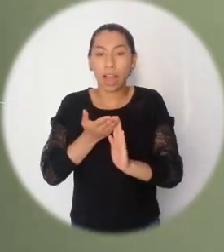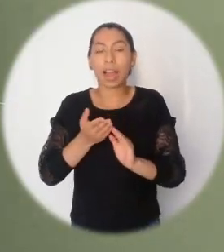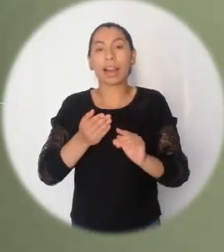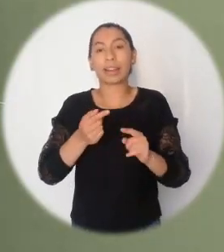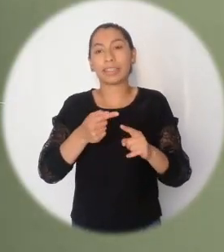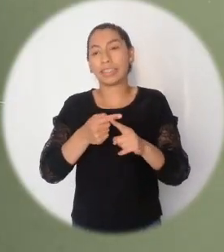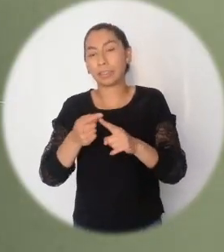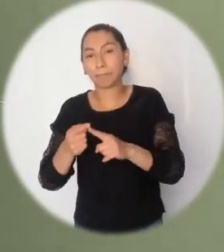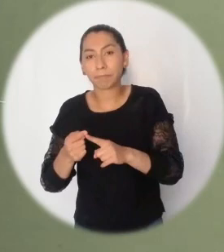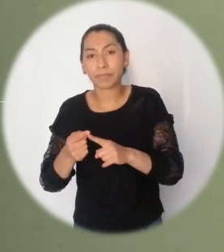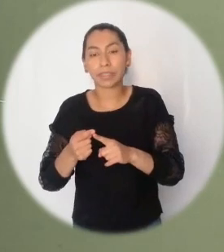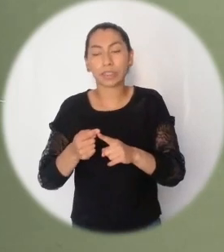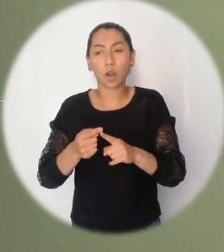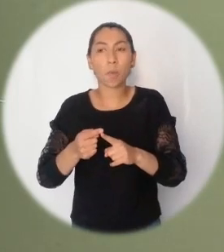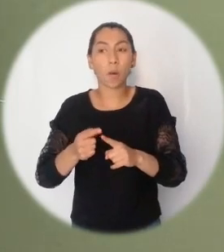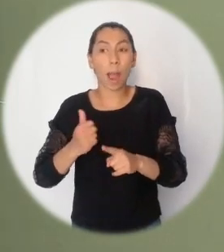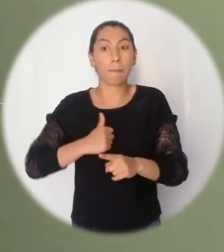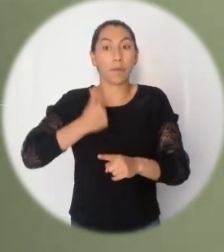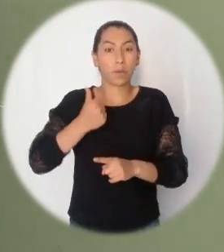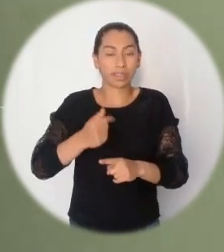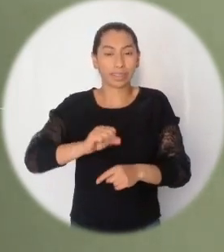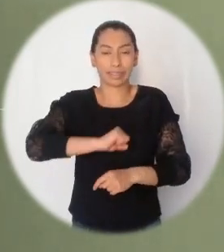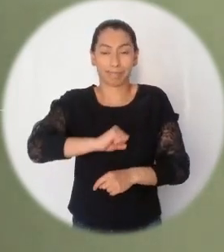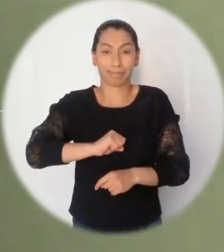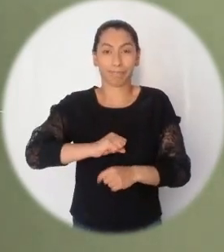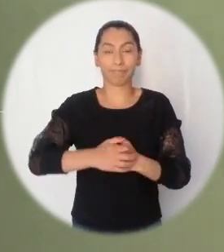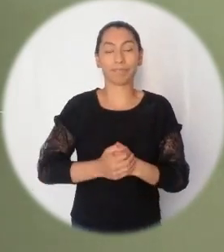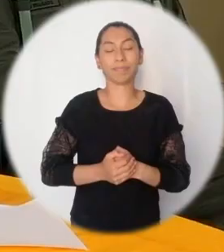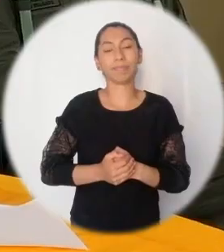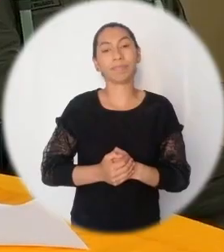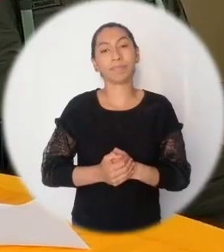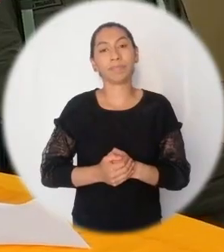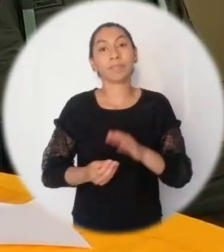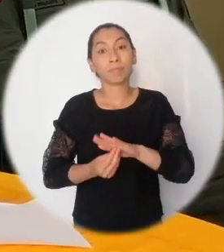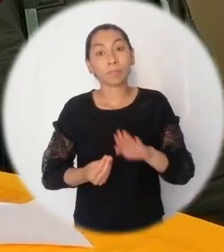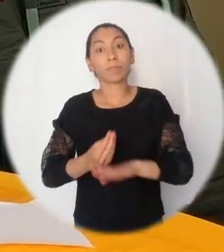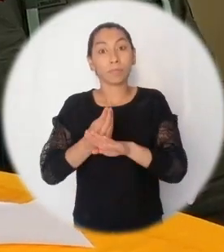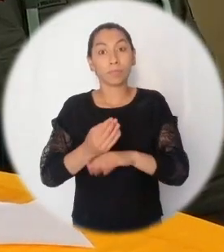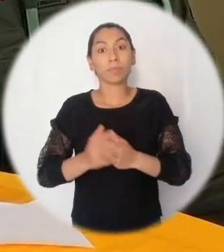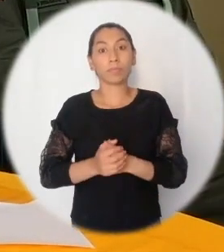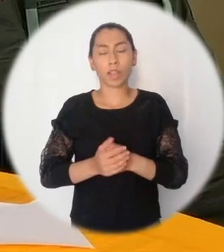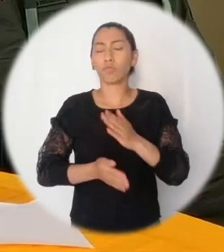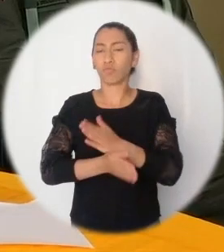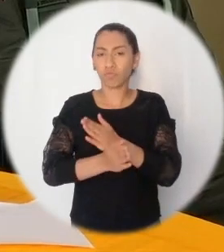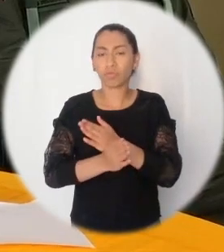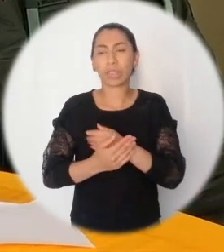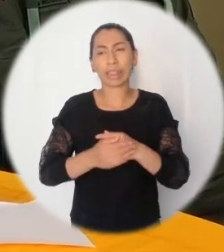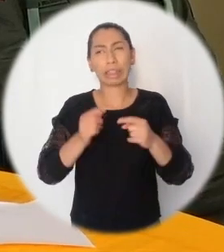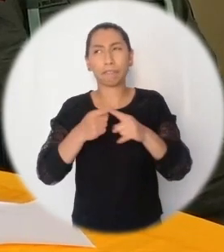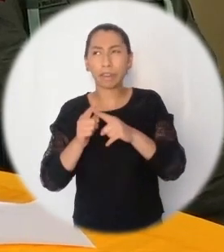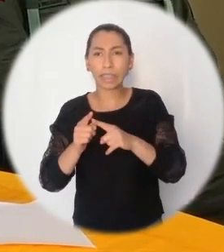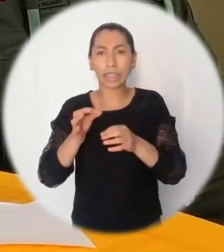mejorará el goce y conducirá al goce efectivo de los derechos de las víctimas. De esta manera, la Unidad para